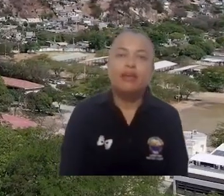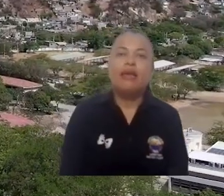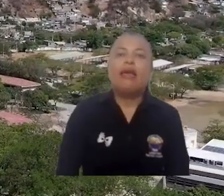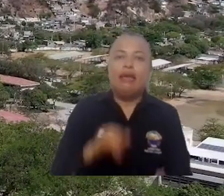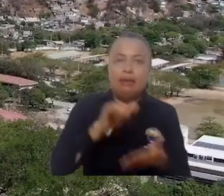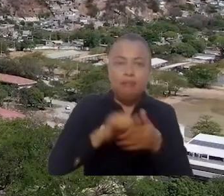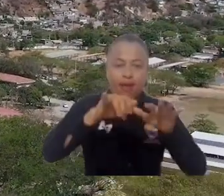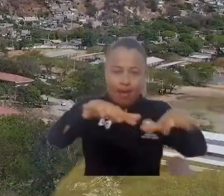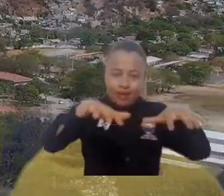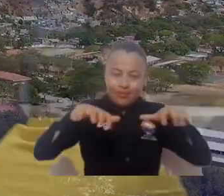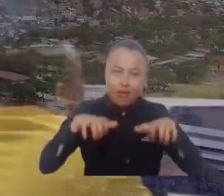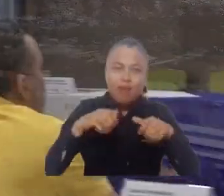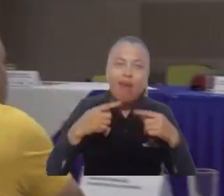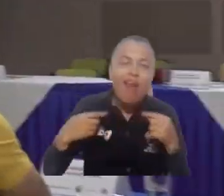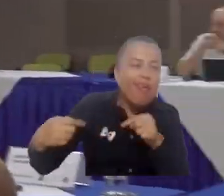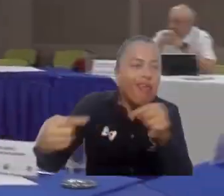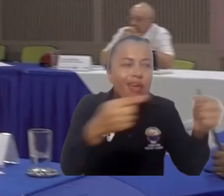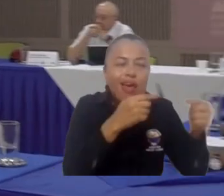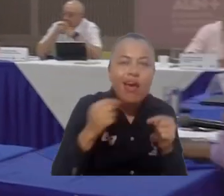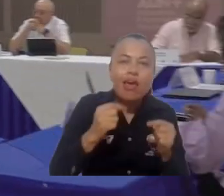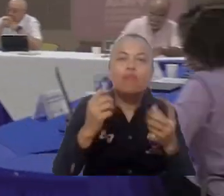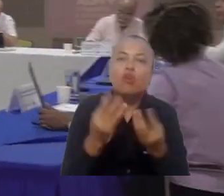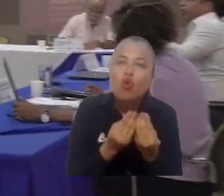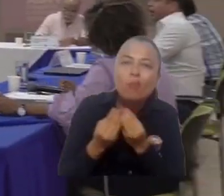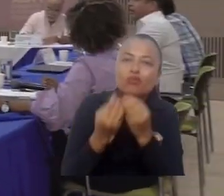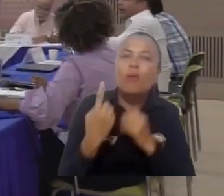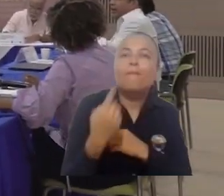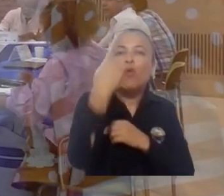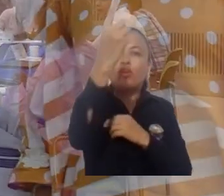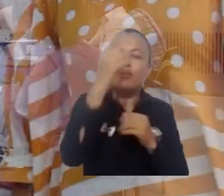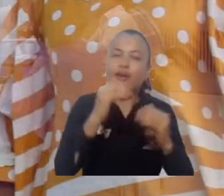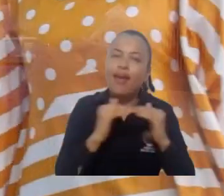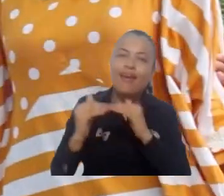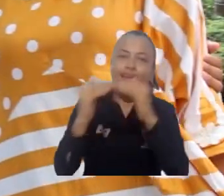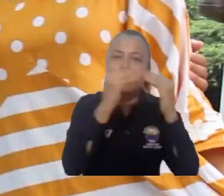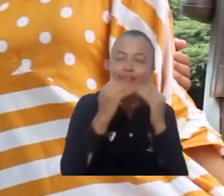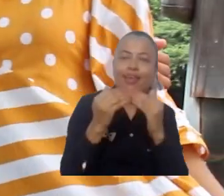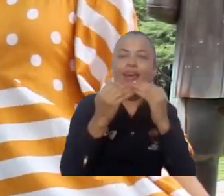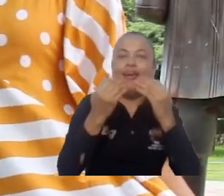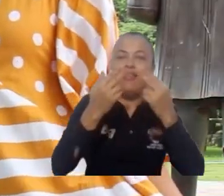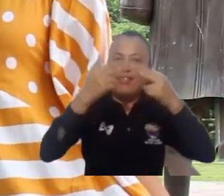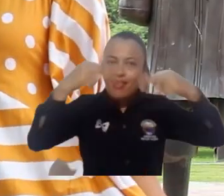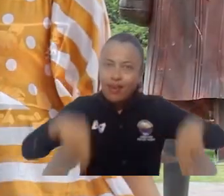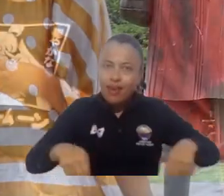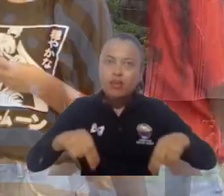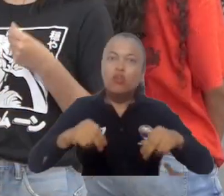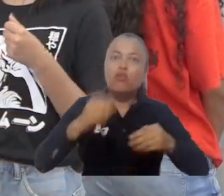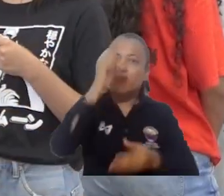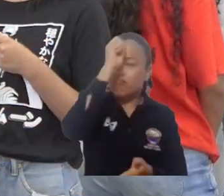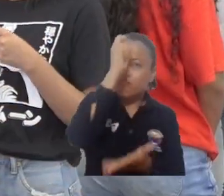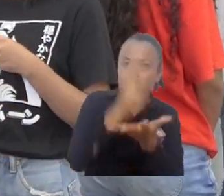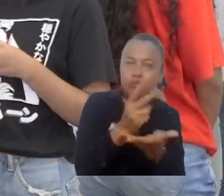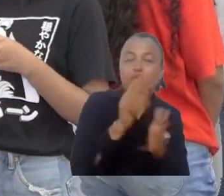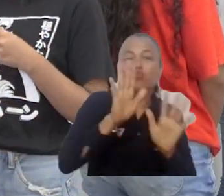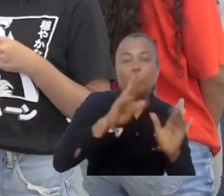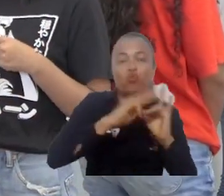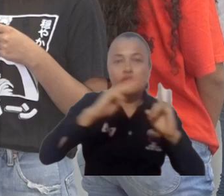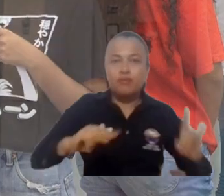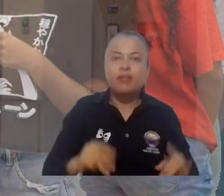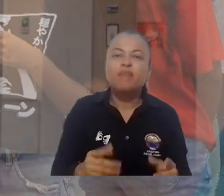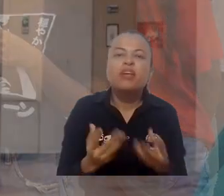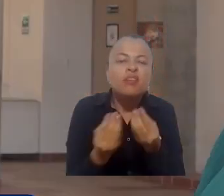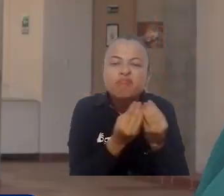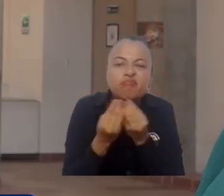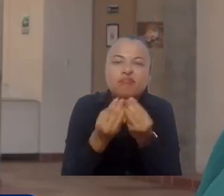de la universidad en la asamblea también se debatió sobre la comisión permanente de políticas de equidad de género y diversidad de uni Magdalena